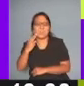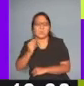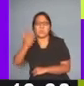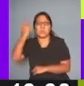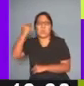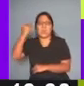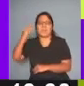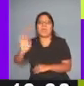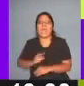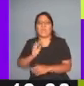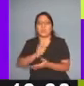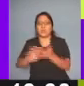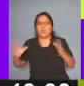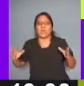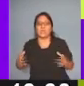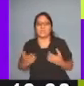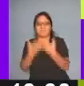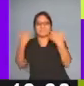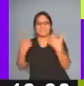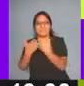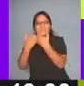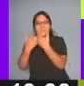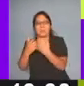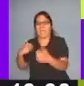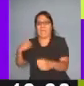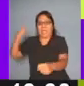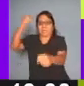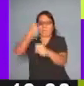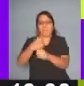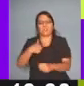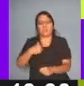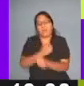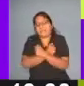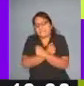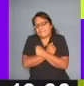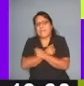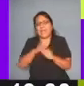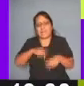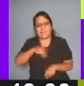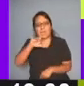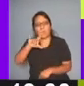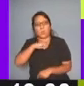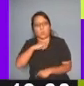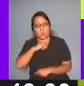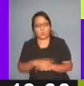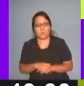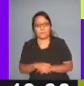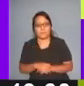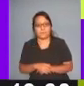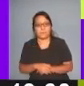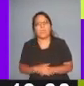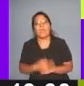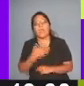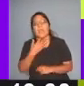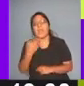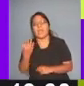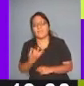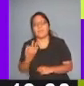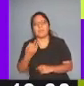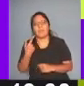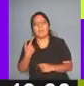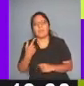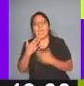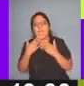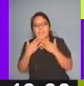mi vínculo y mi cariño a esta provincia. Y bueno, les agradezco muchísimo la posibilidad de informar a la sociedad